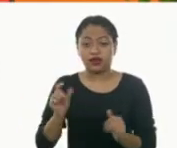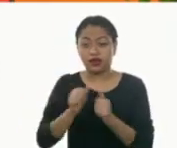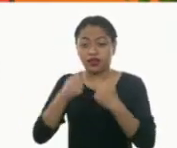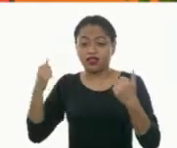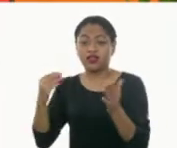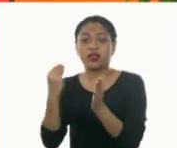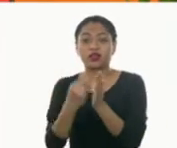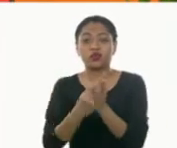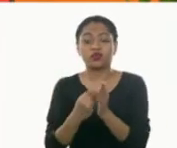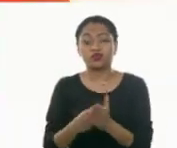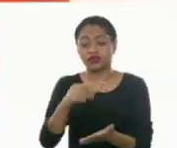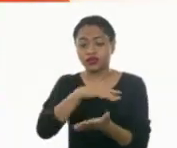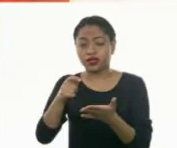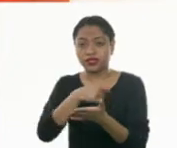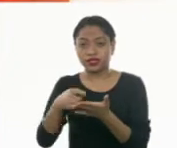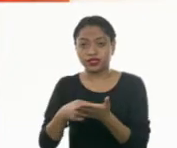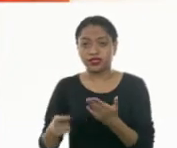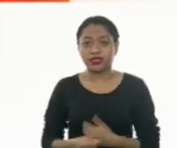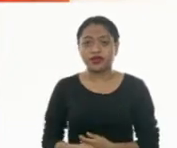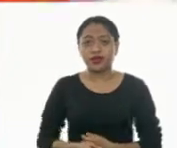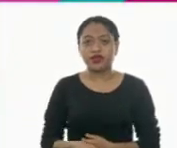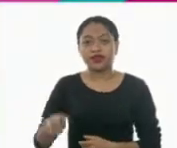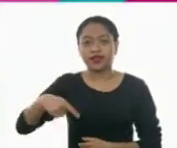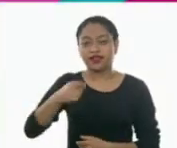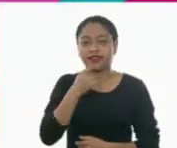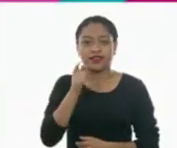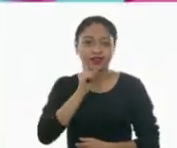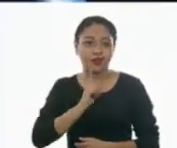tiene síndrome de Down. ¿Te parece? Sí. Muy bien, adelante. ¿vamos?